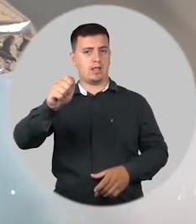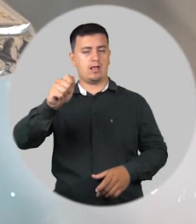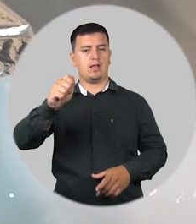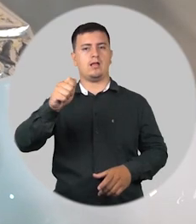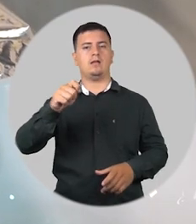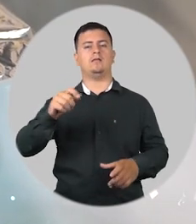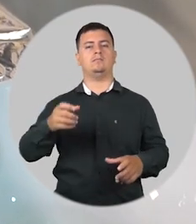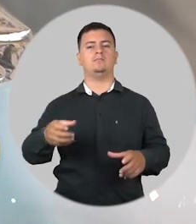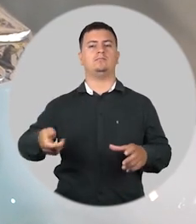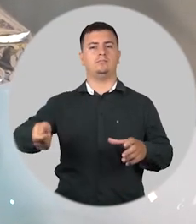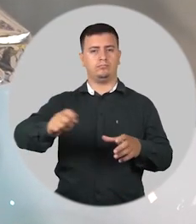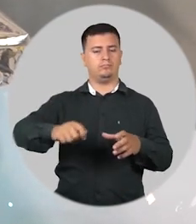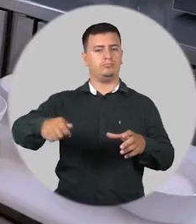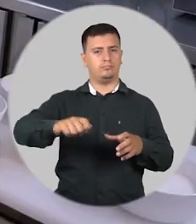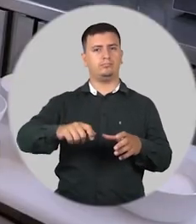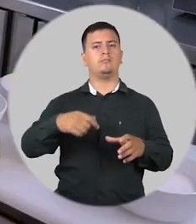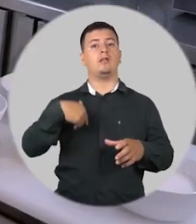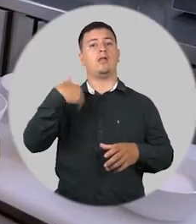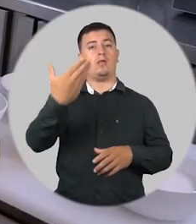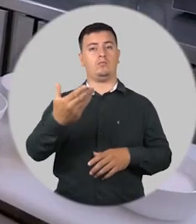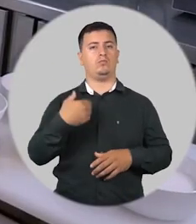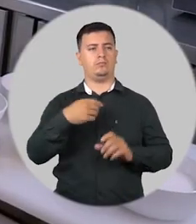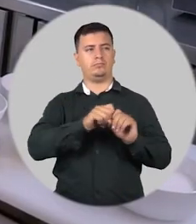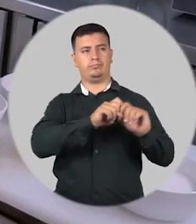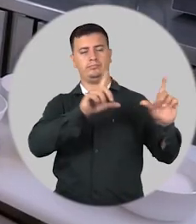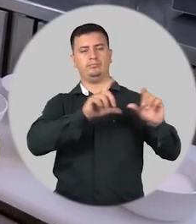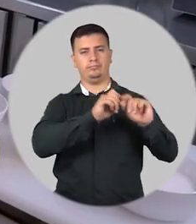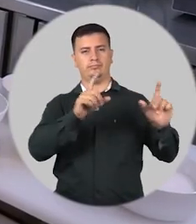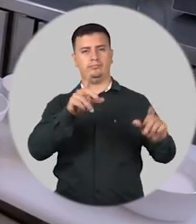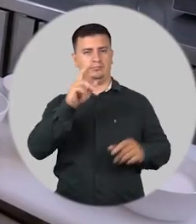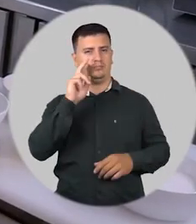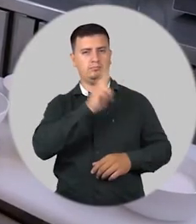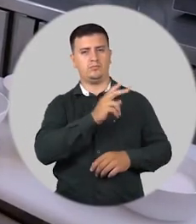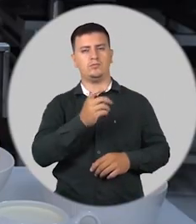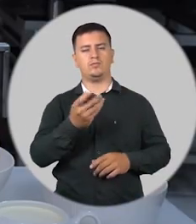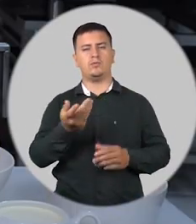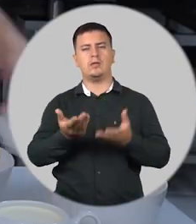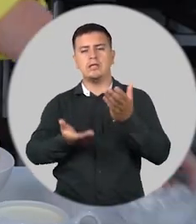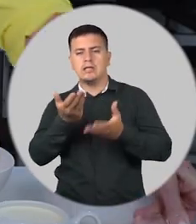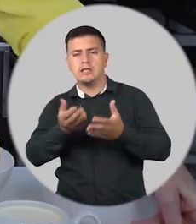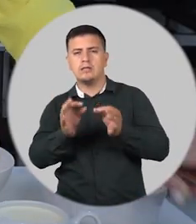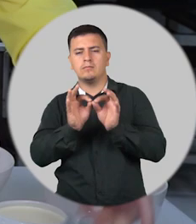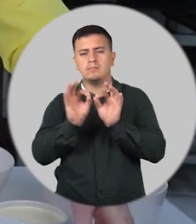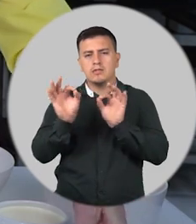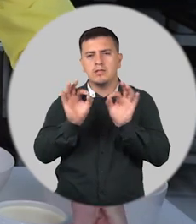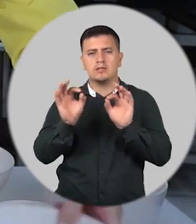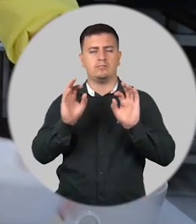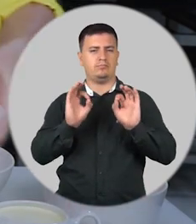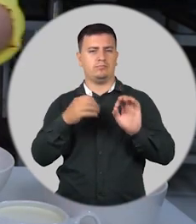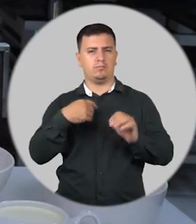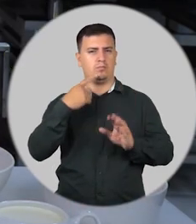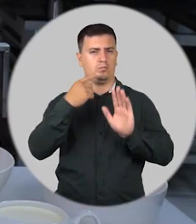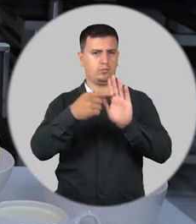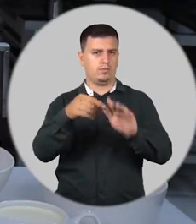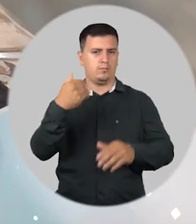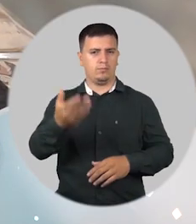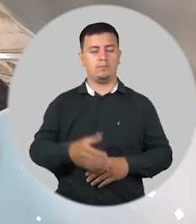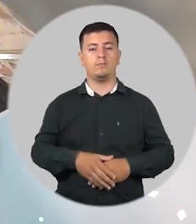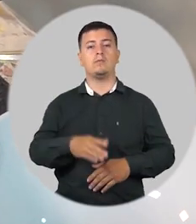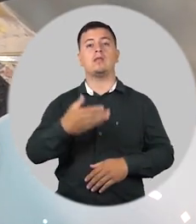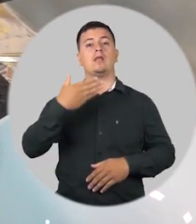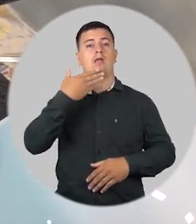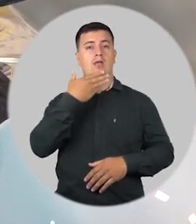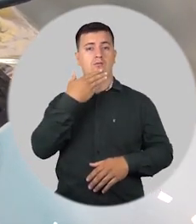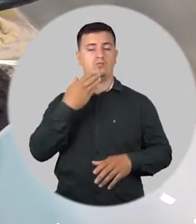maicena, que vamos a ir pasando las cantidades en pantalla para que puedan hacer, y el